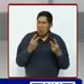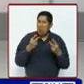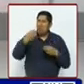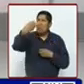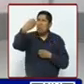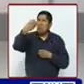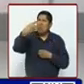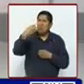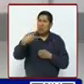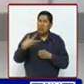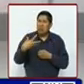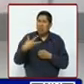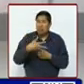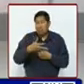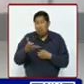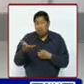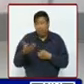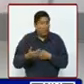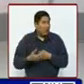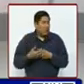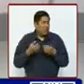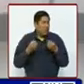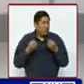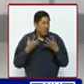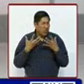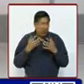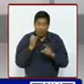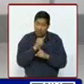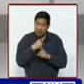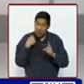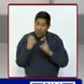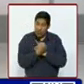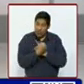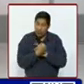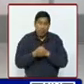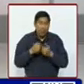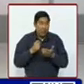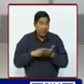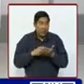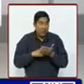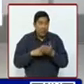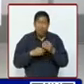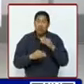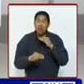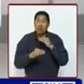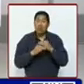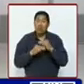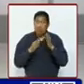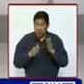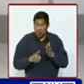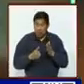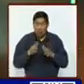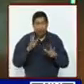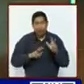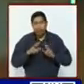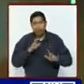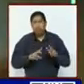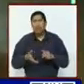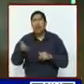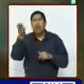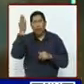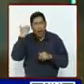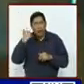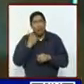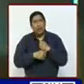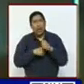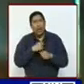semáforos que estén funcionando por este lugar. Es decir, hay un montón de situaciones que hacen que estos señores ustedes sean unos imprudentes. Y recordemos que hace unos